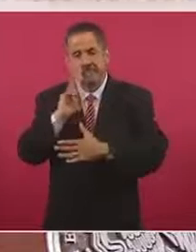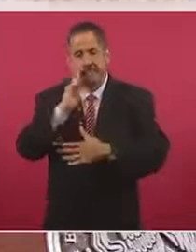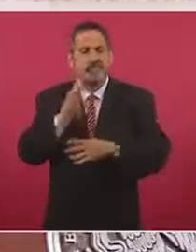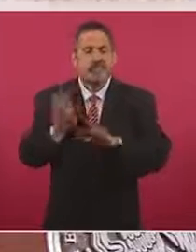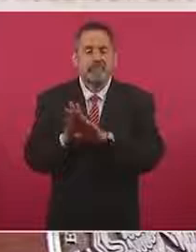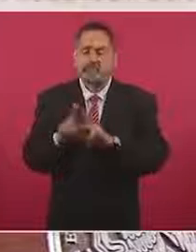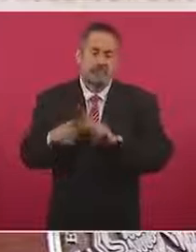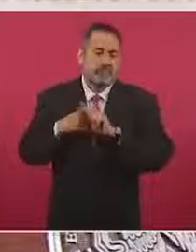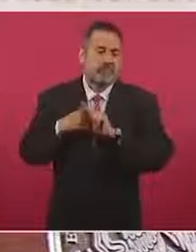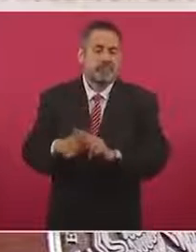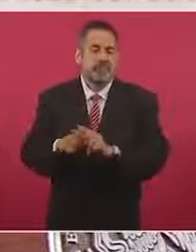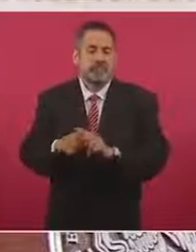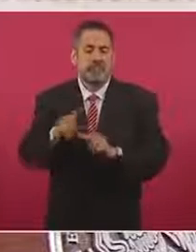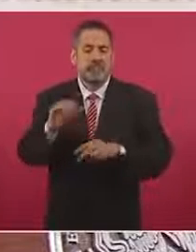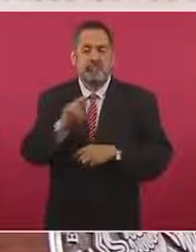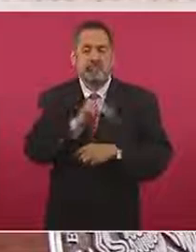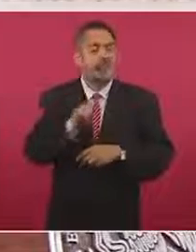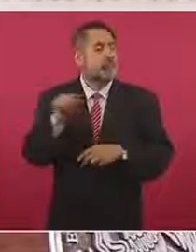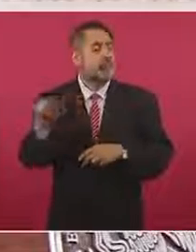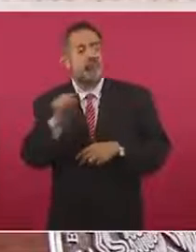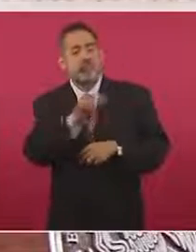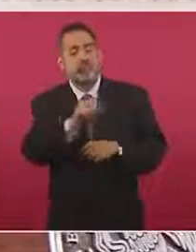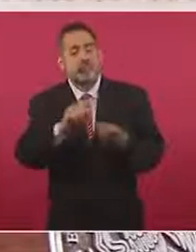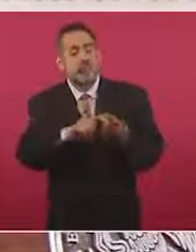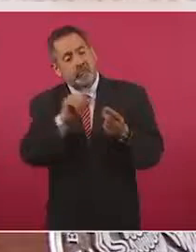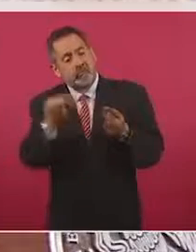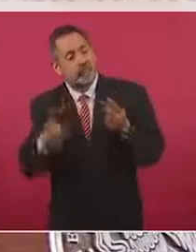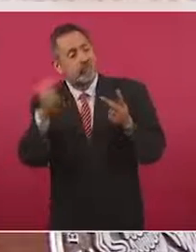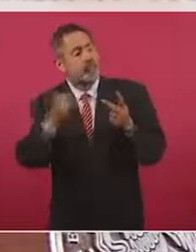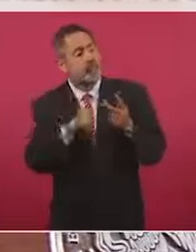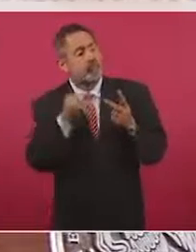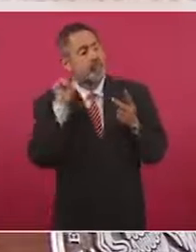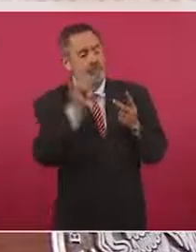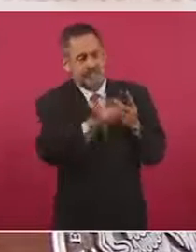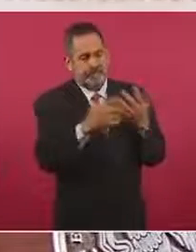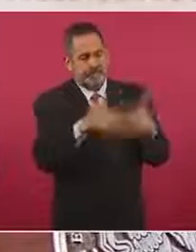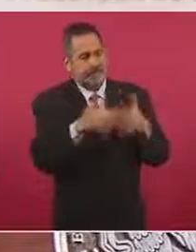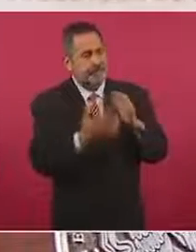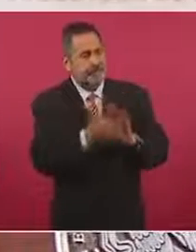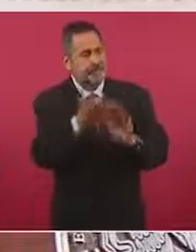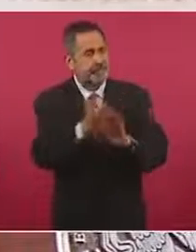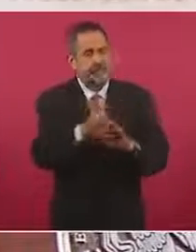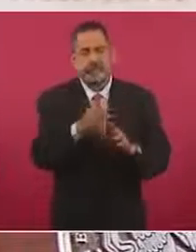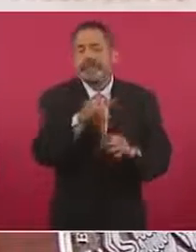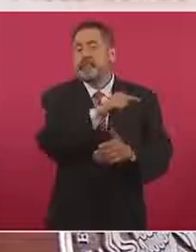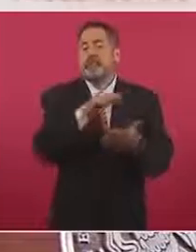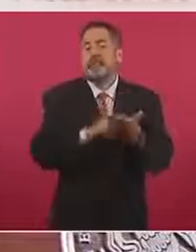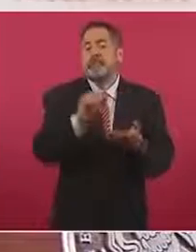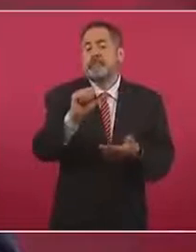el inicio de la construcción de otra coquizadora en Salina Cruz